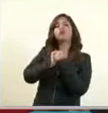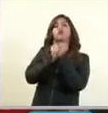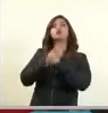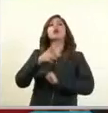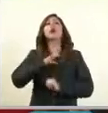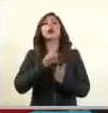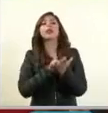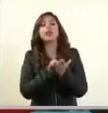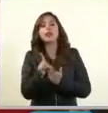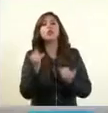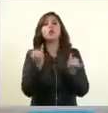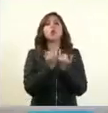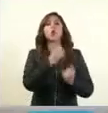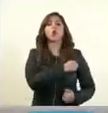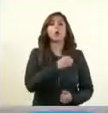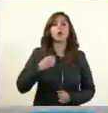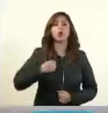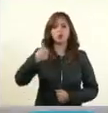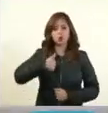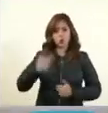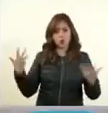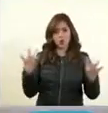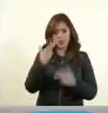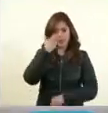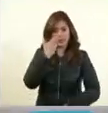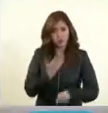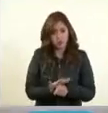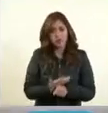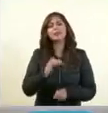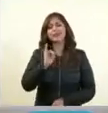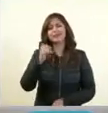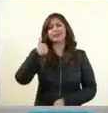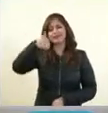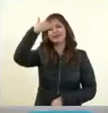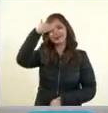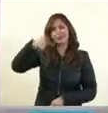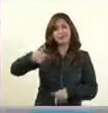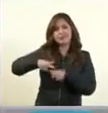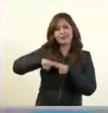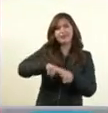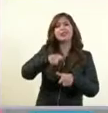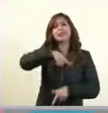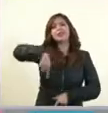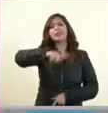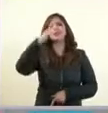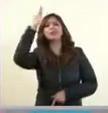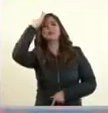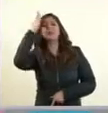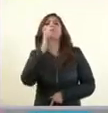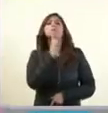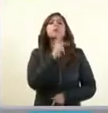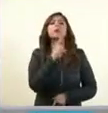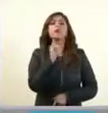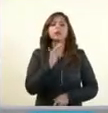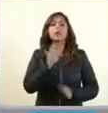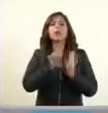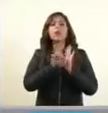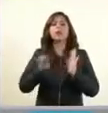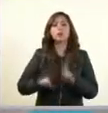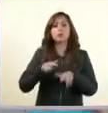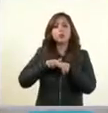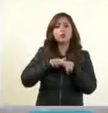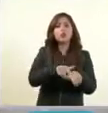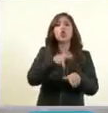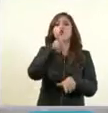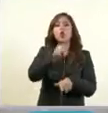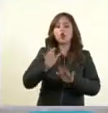derecho Claro. y la obligación de dirigir, ¿no? Claro. Entonces, Exacto. y hace que lo sigan. Un buen líder hace que lo sigan, no empuja. Es